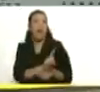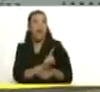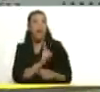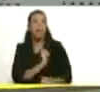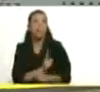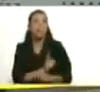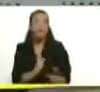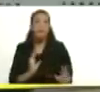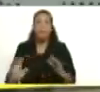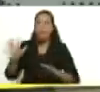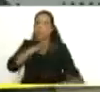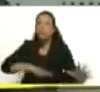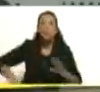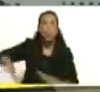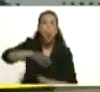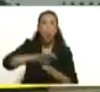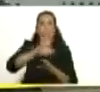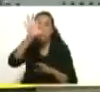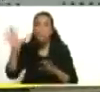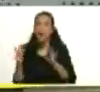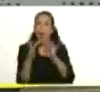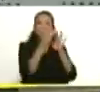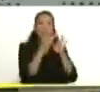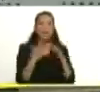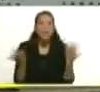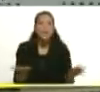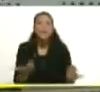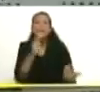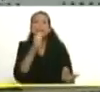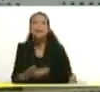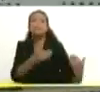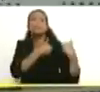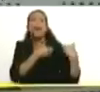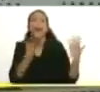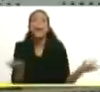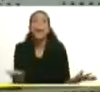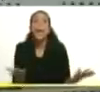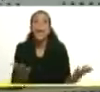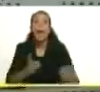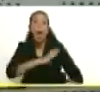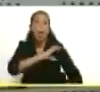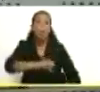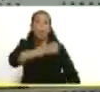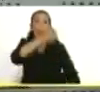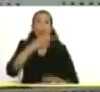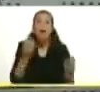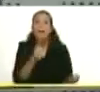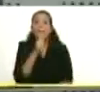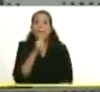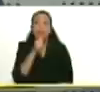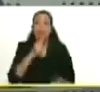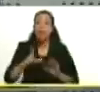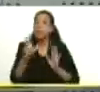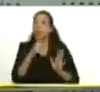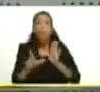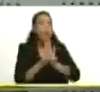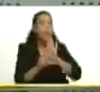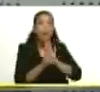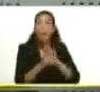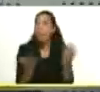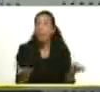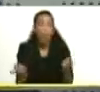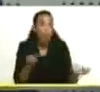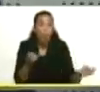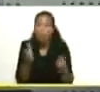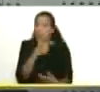sociales que hoy circulan en todos nuestros países sin ningún tipo de regulación, de legislación, ningún tipo de